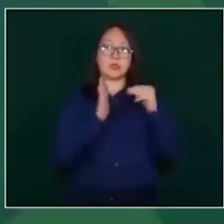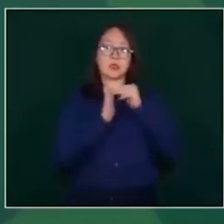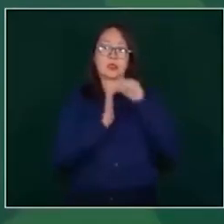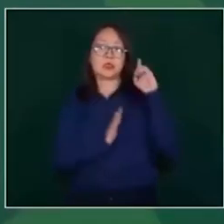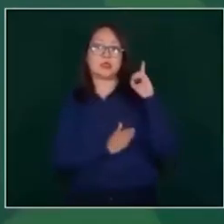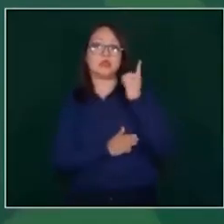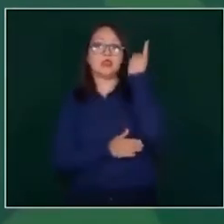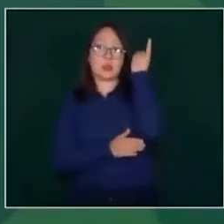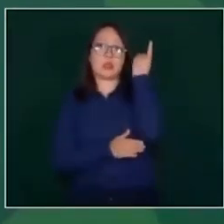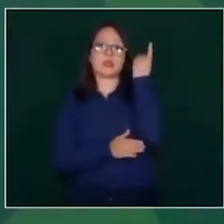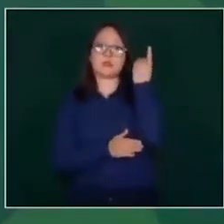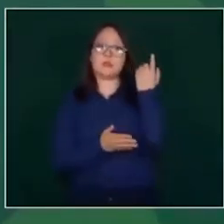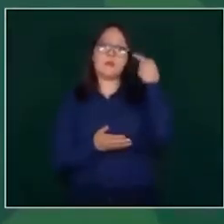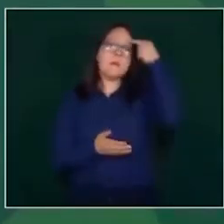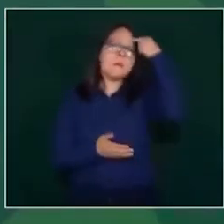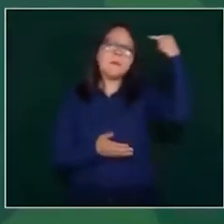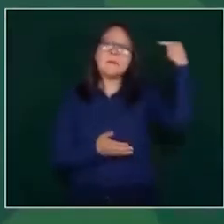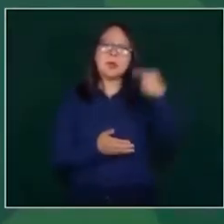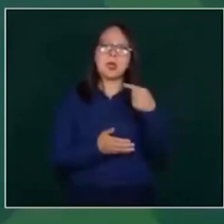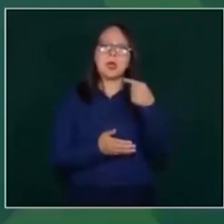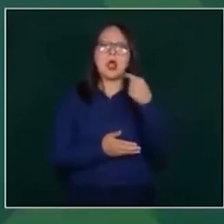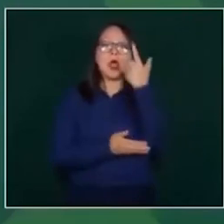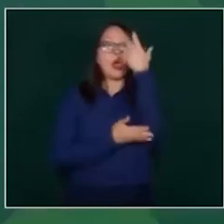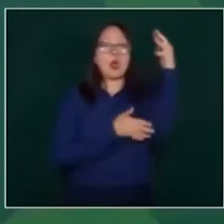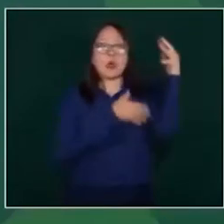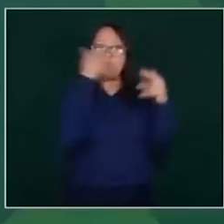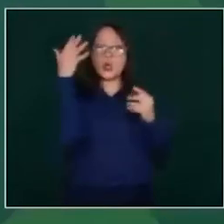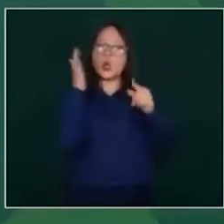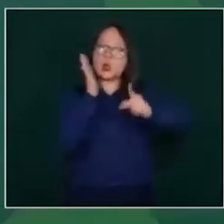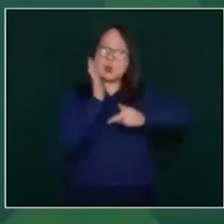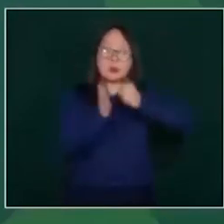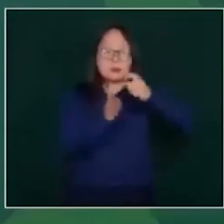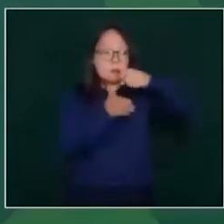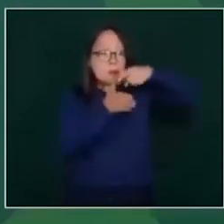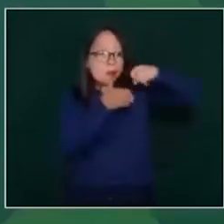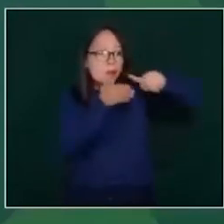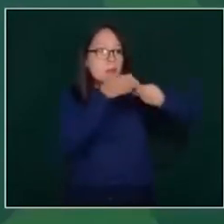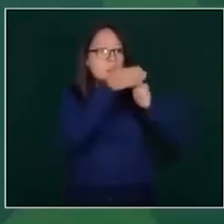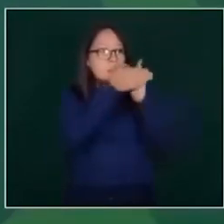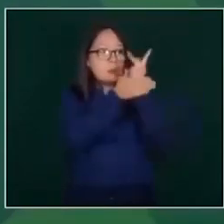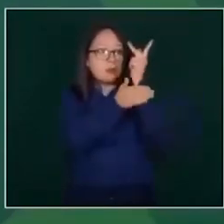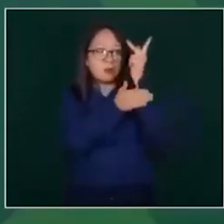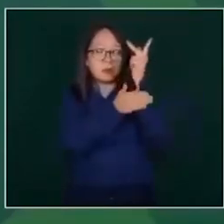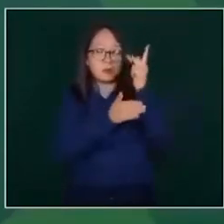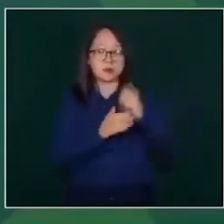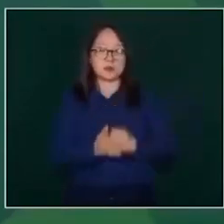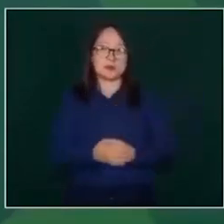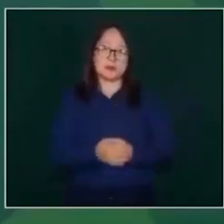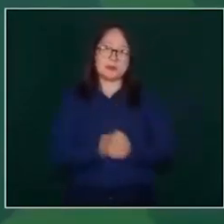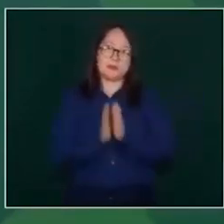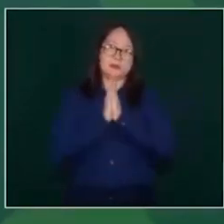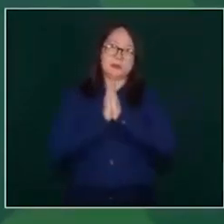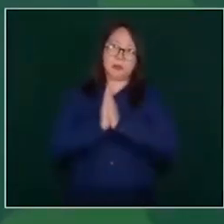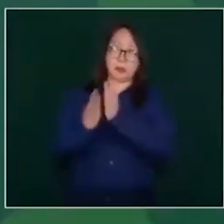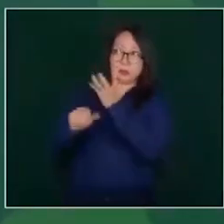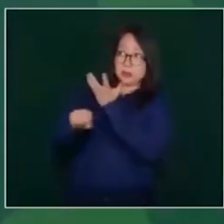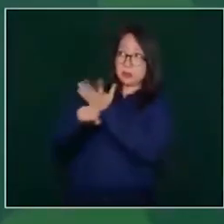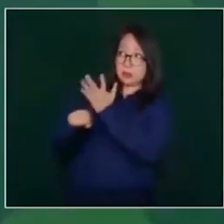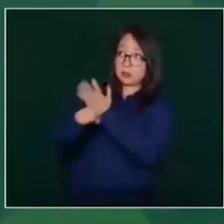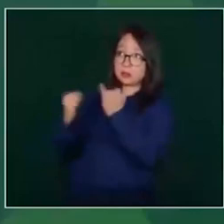1,300 millones de dólares en la reforestación. Con todo respeto, no invierten eso en Estados Unidos